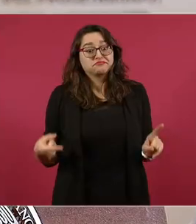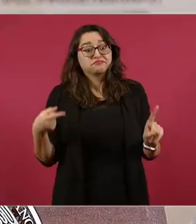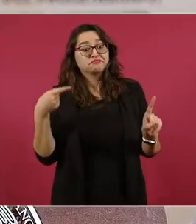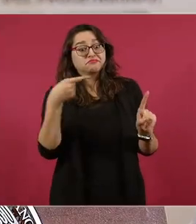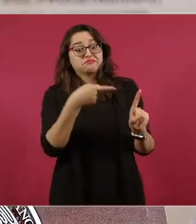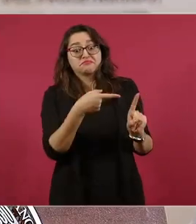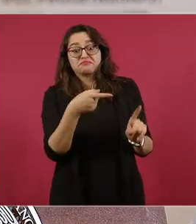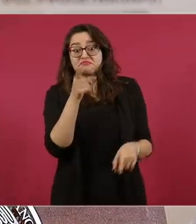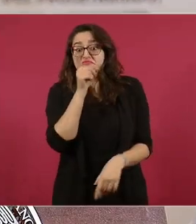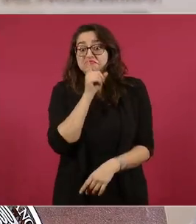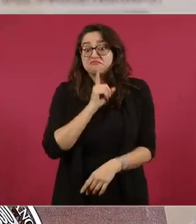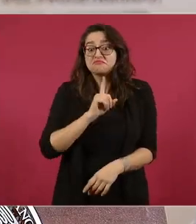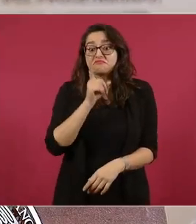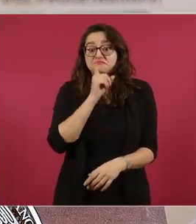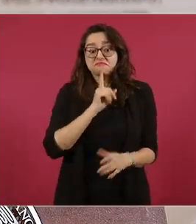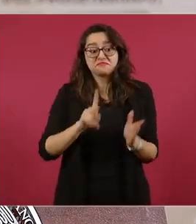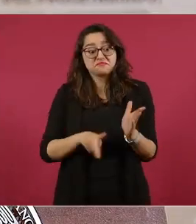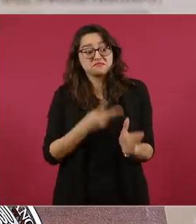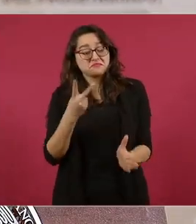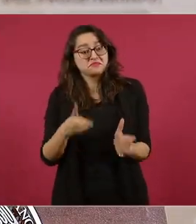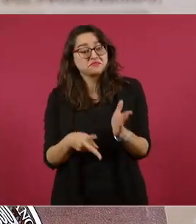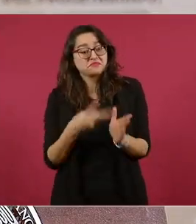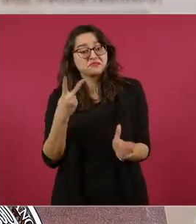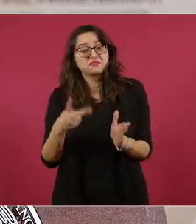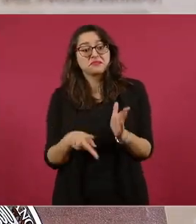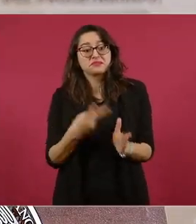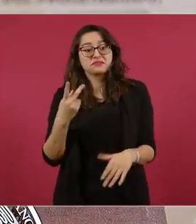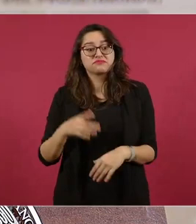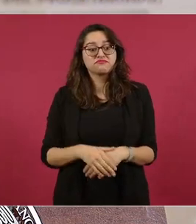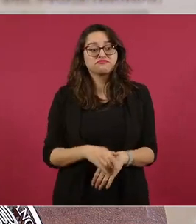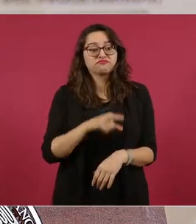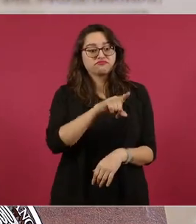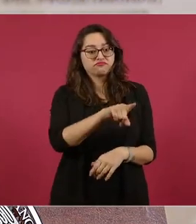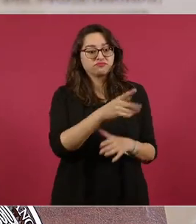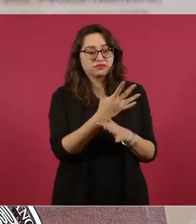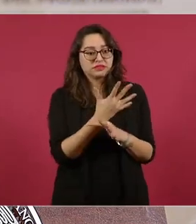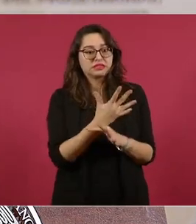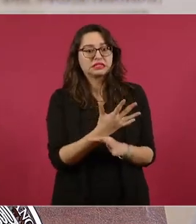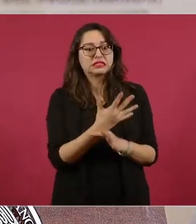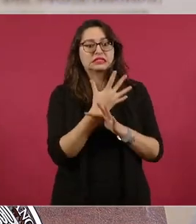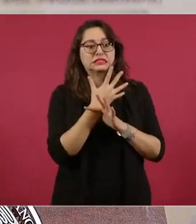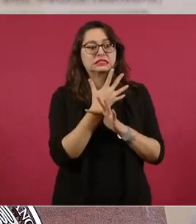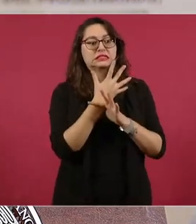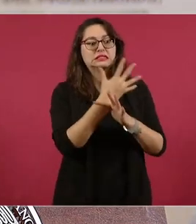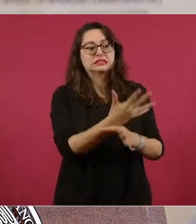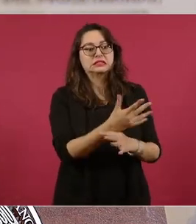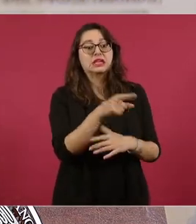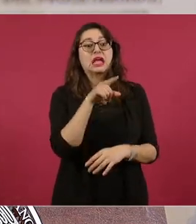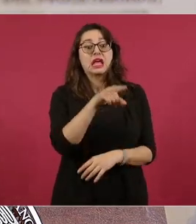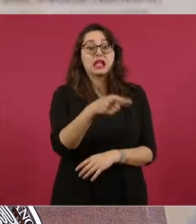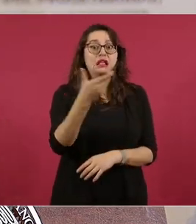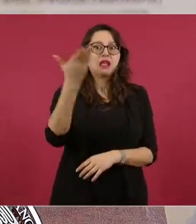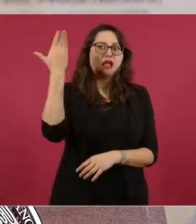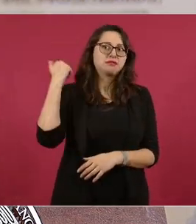Joaquín López Dóriga, el periodista que, por cierto, más dinero recibió de gobiernos pasados,